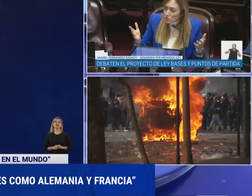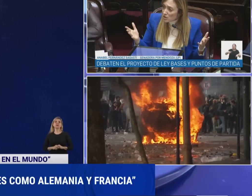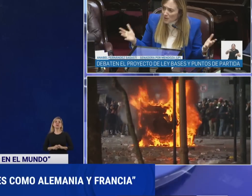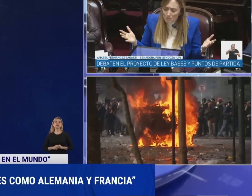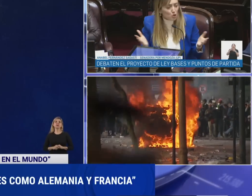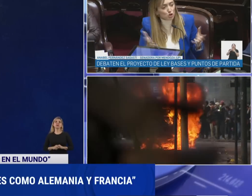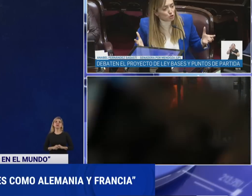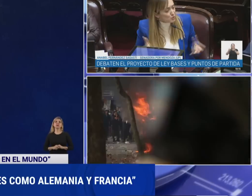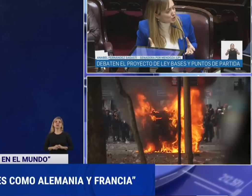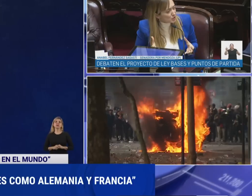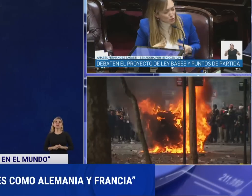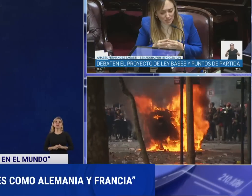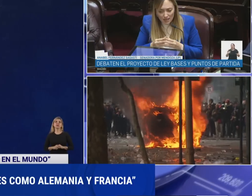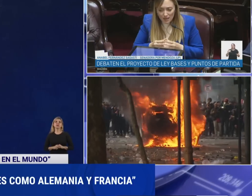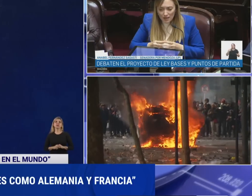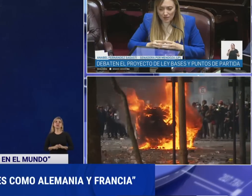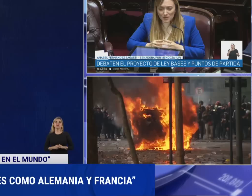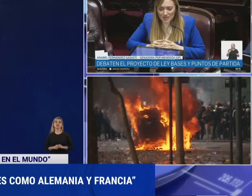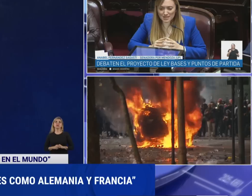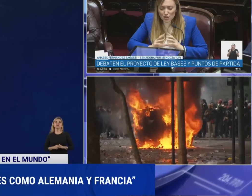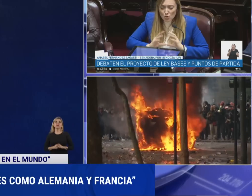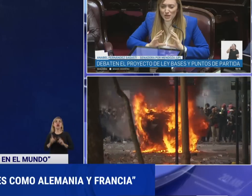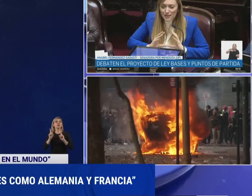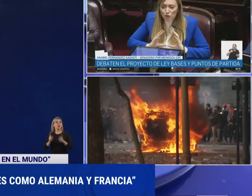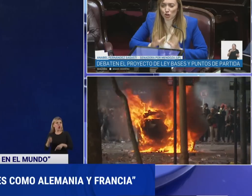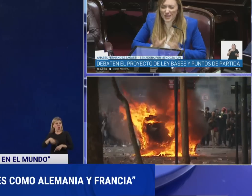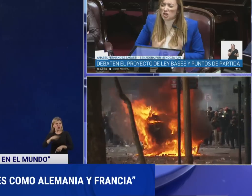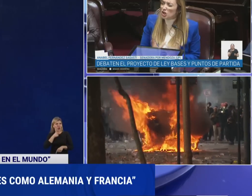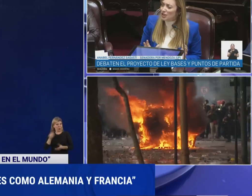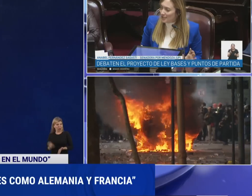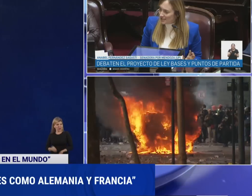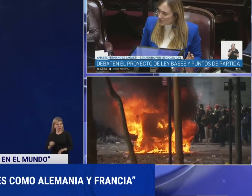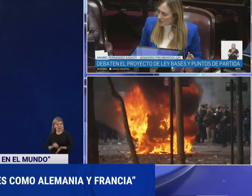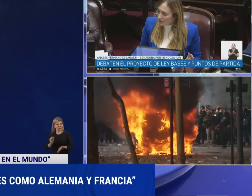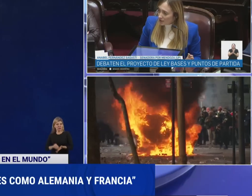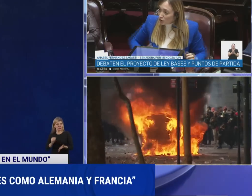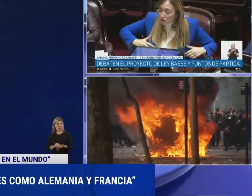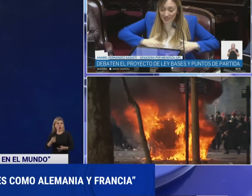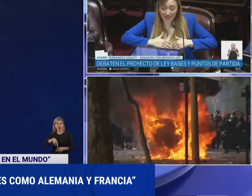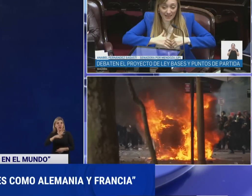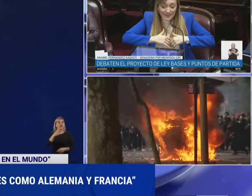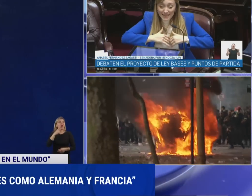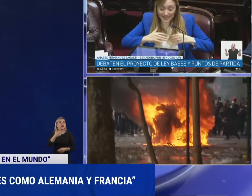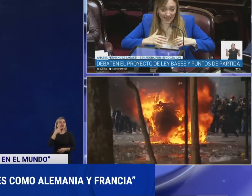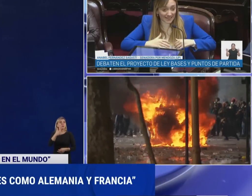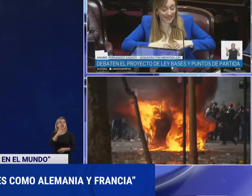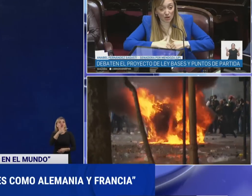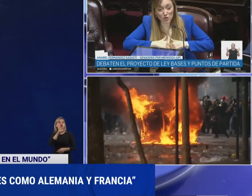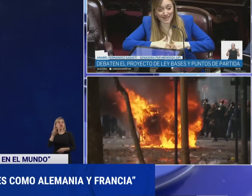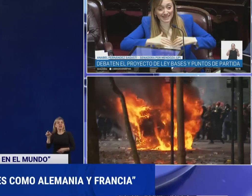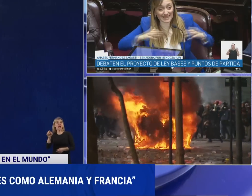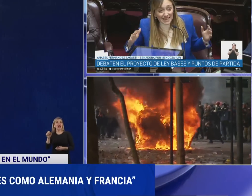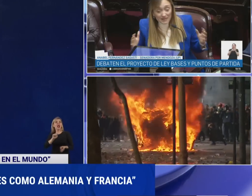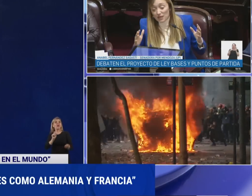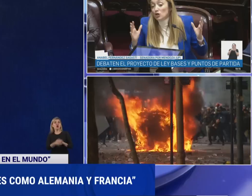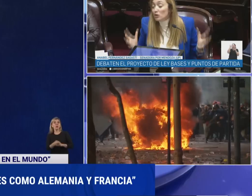Bueno, también se queda corto respecto a nuestras ambiciones. Nosotros tenemos todavía 3.200 reformas estructurales pendientes. Nosotros